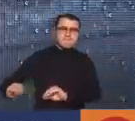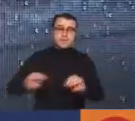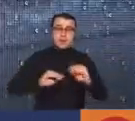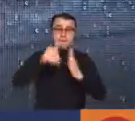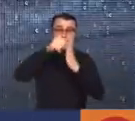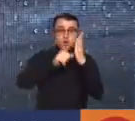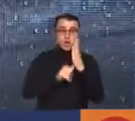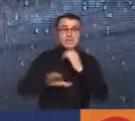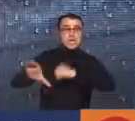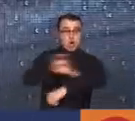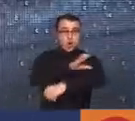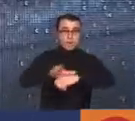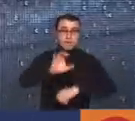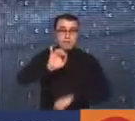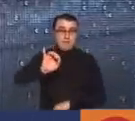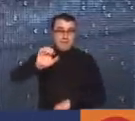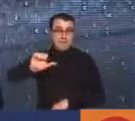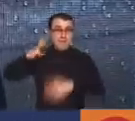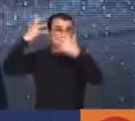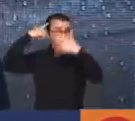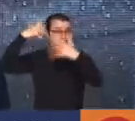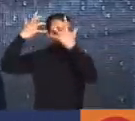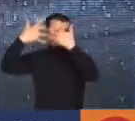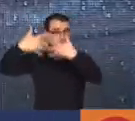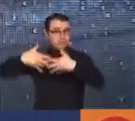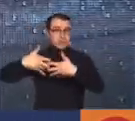Programación e Inteligencia Artificial en USME.